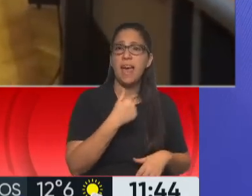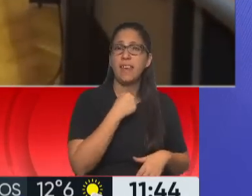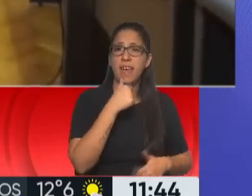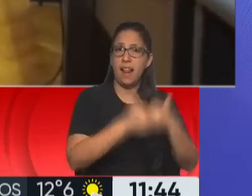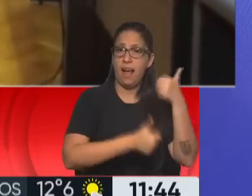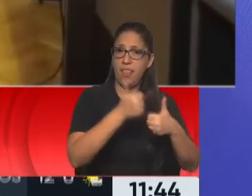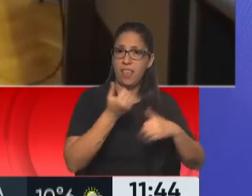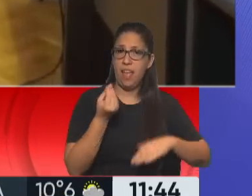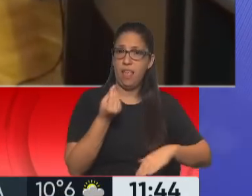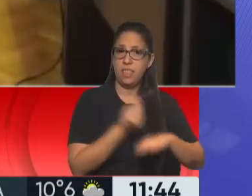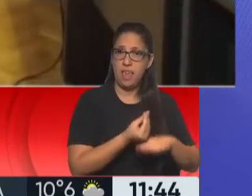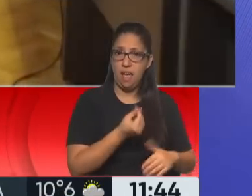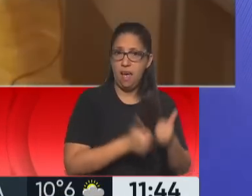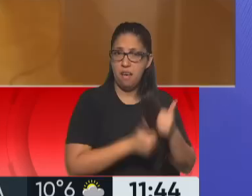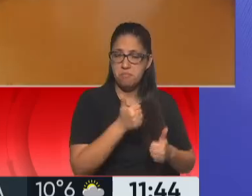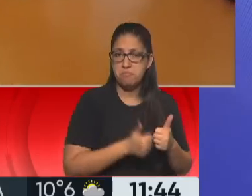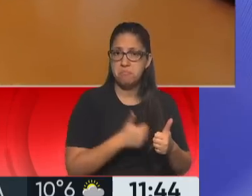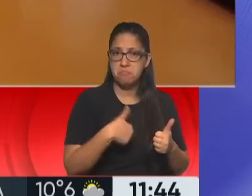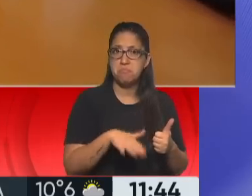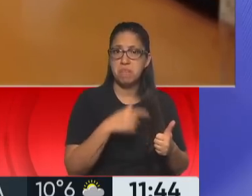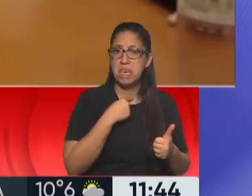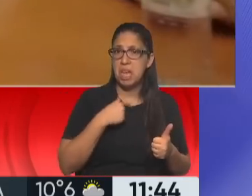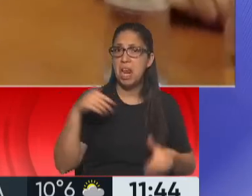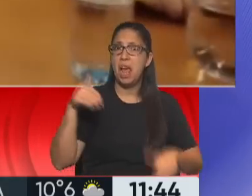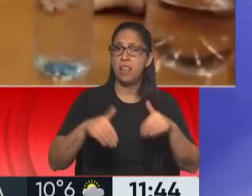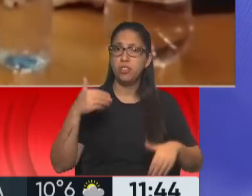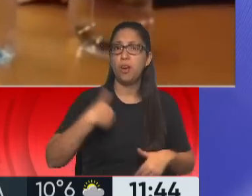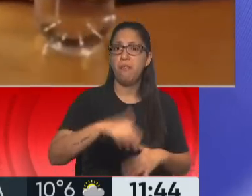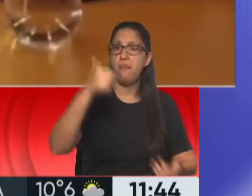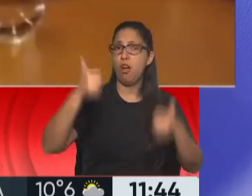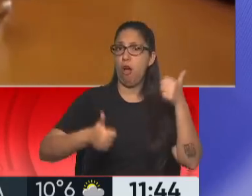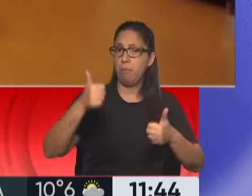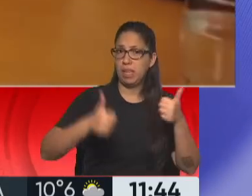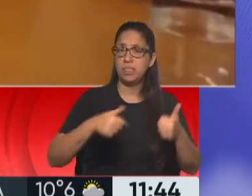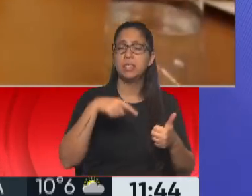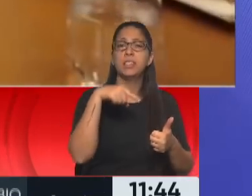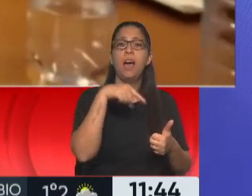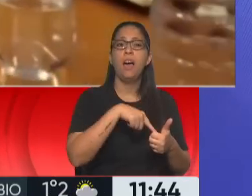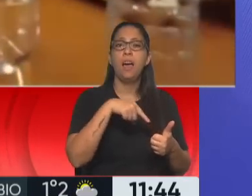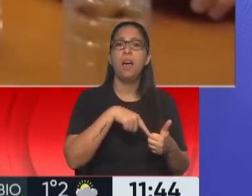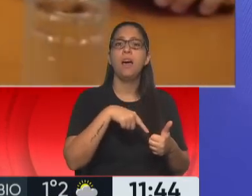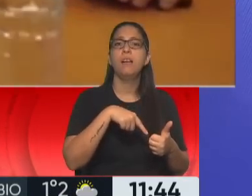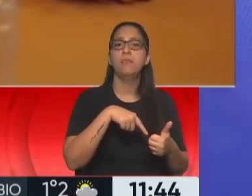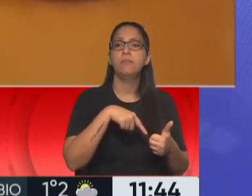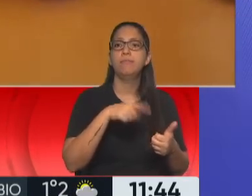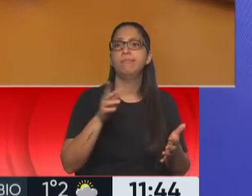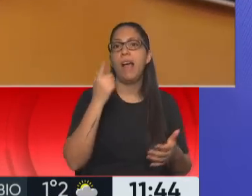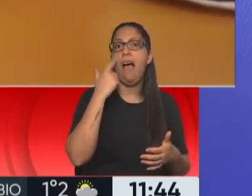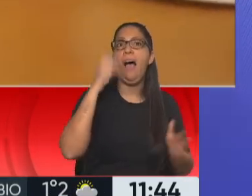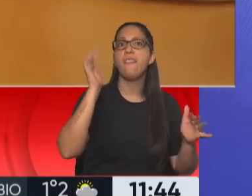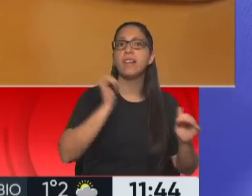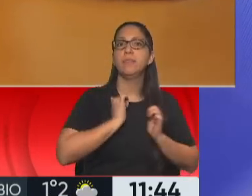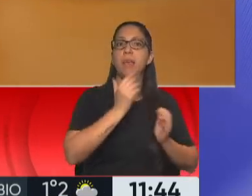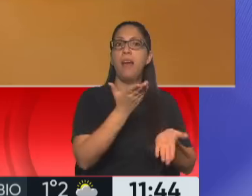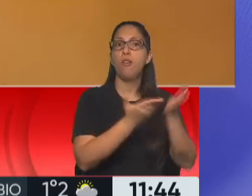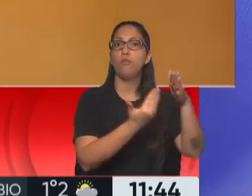candidata o así lo decida, que va a una contienda electoral con la espera de si